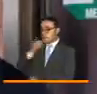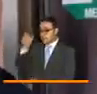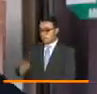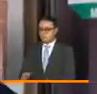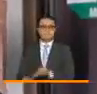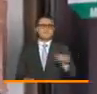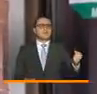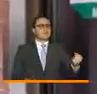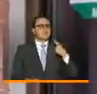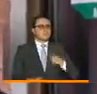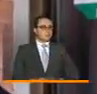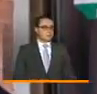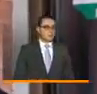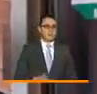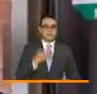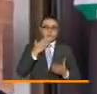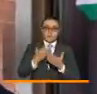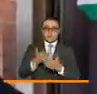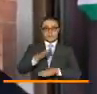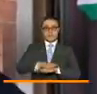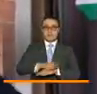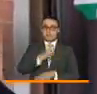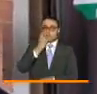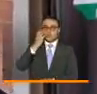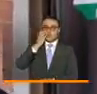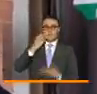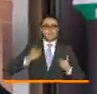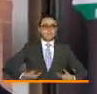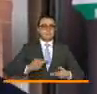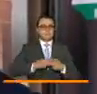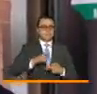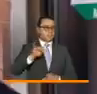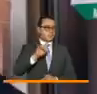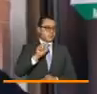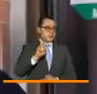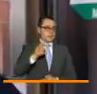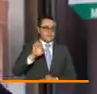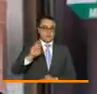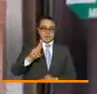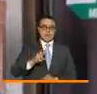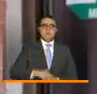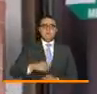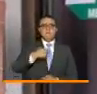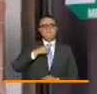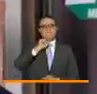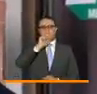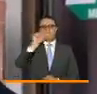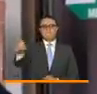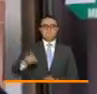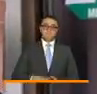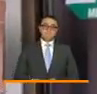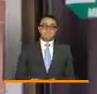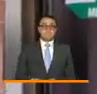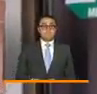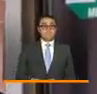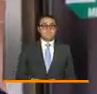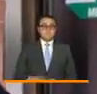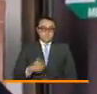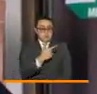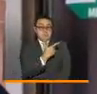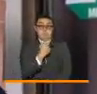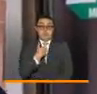Muy buenas tardes, señor Iván Duque. Mi nombre es Javier Herrera y tengo para usted la pregunta, es que ¿qué sucede después de que me aplique